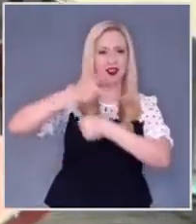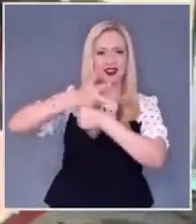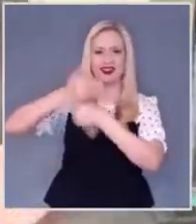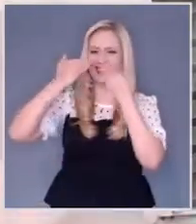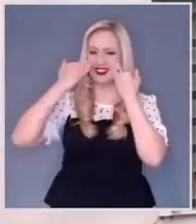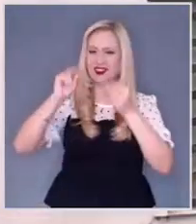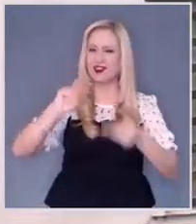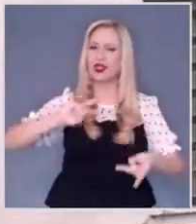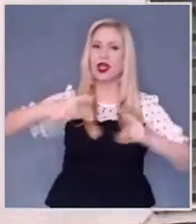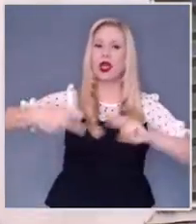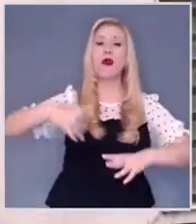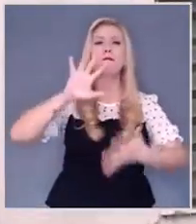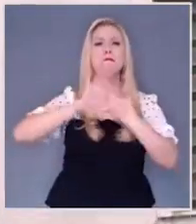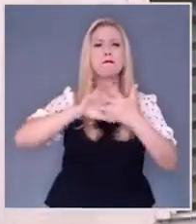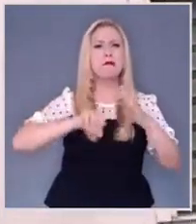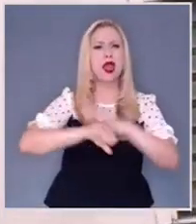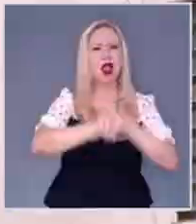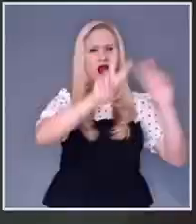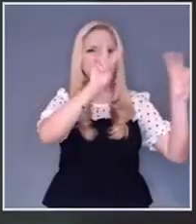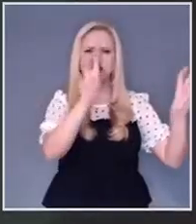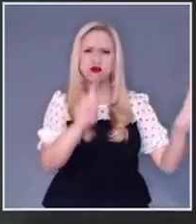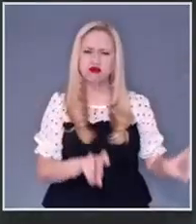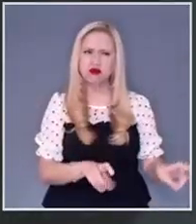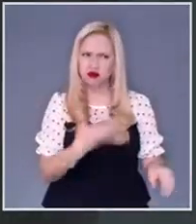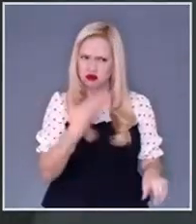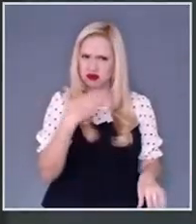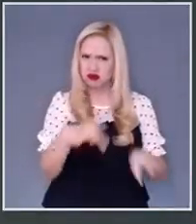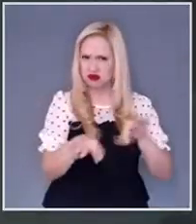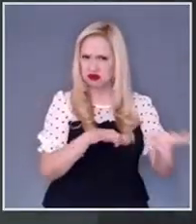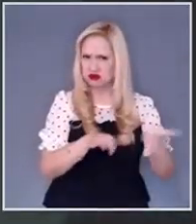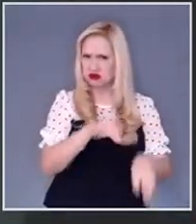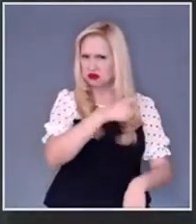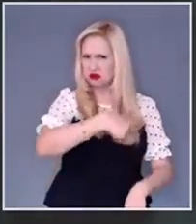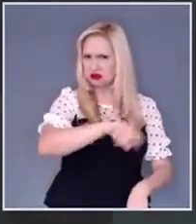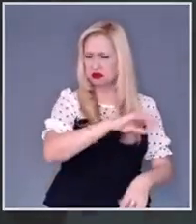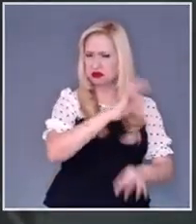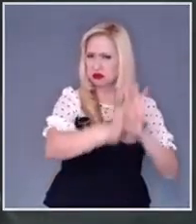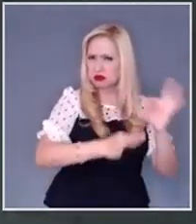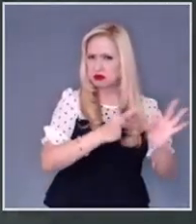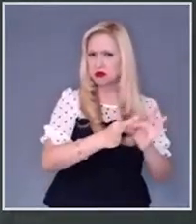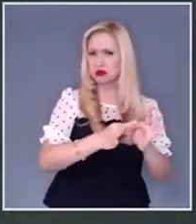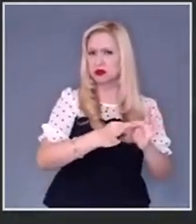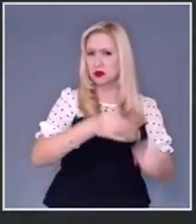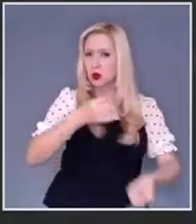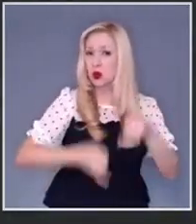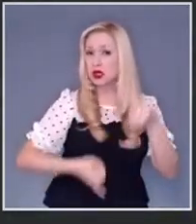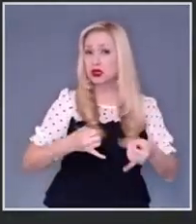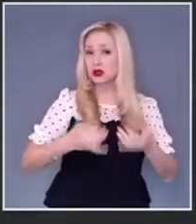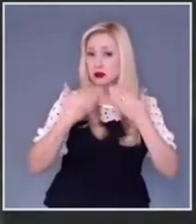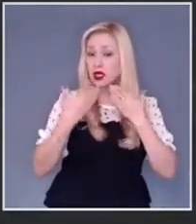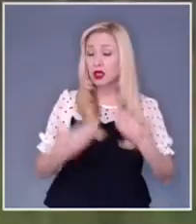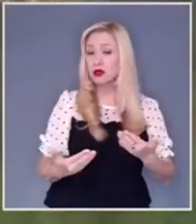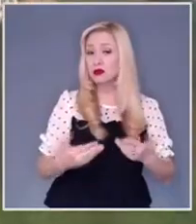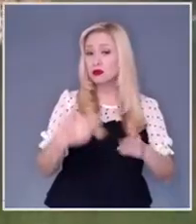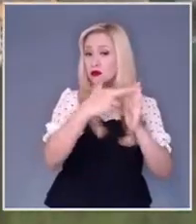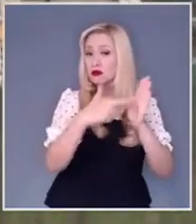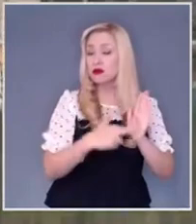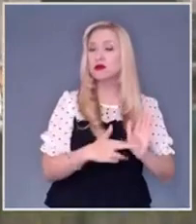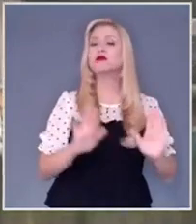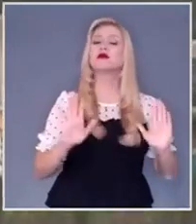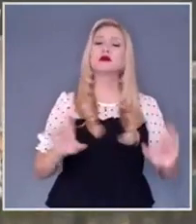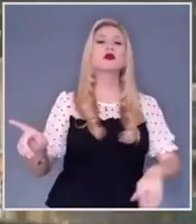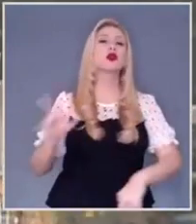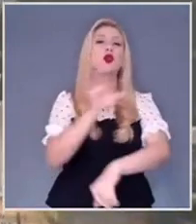sean protegidos y que los operadores cumplan su rol así lo siguen luego cristian rosales coordinadora del programa de justicia de